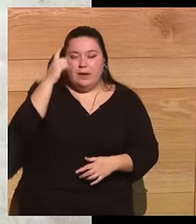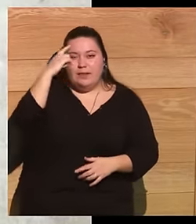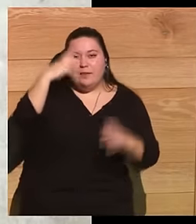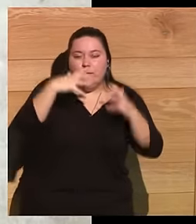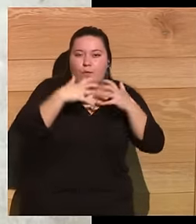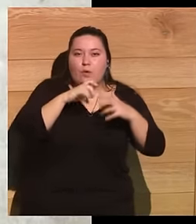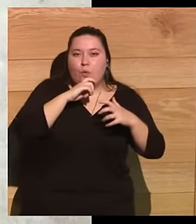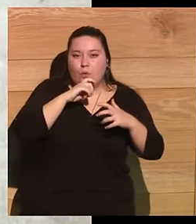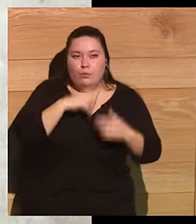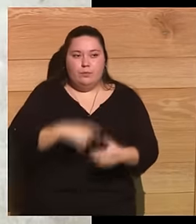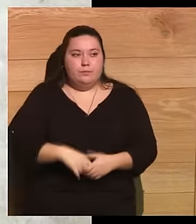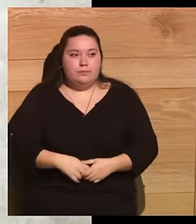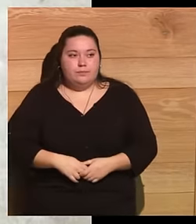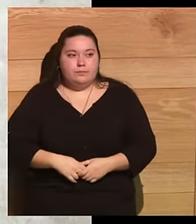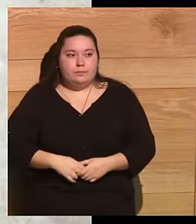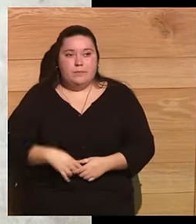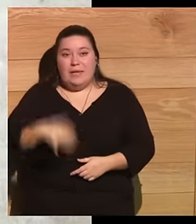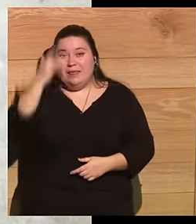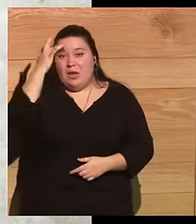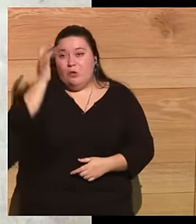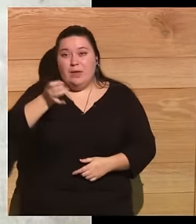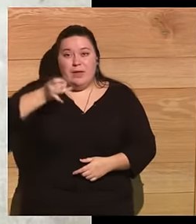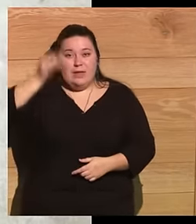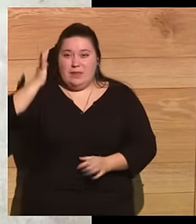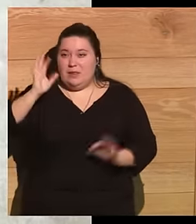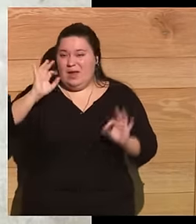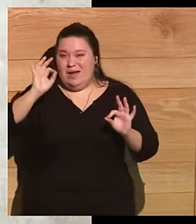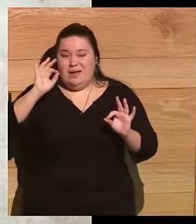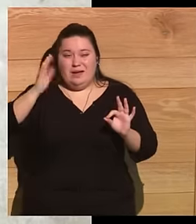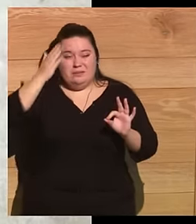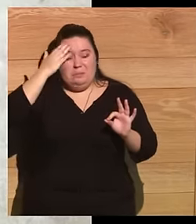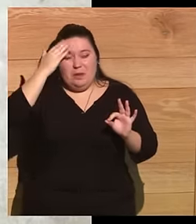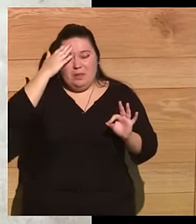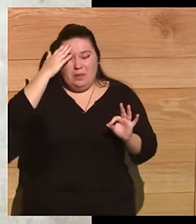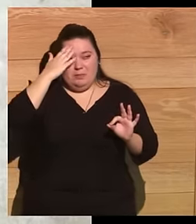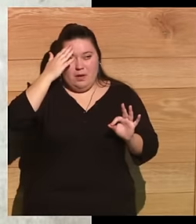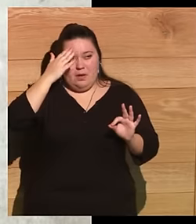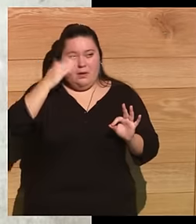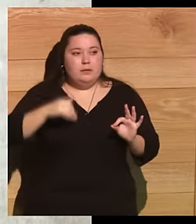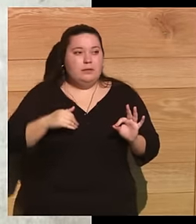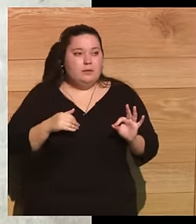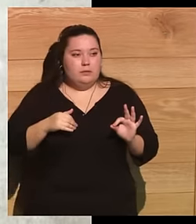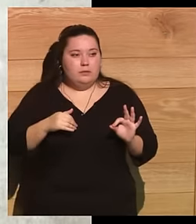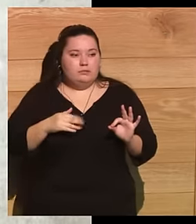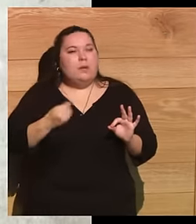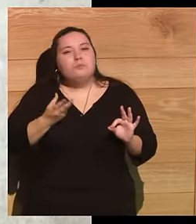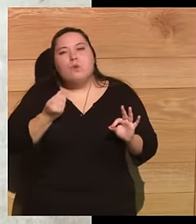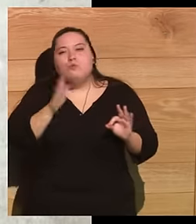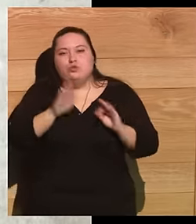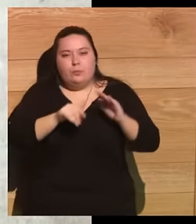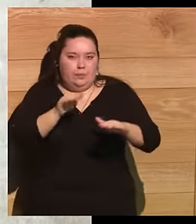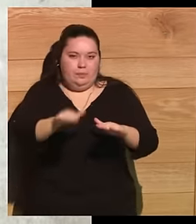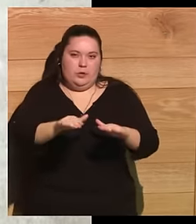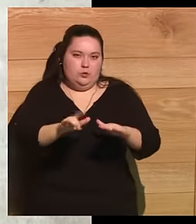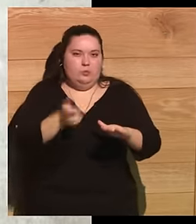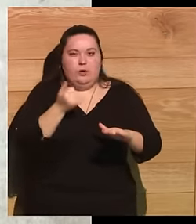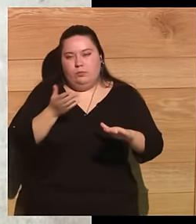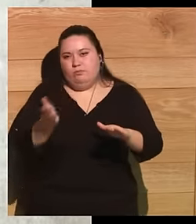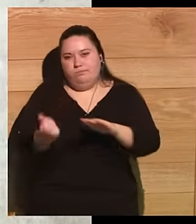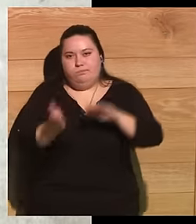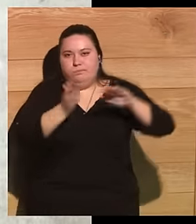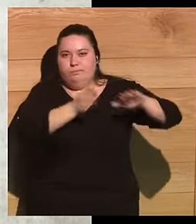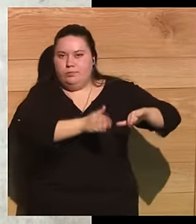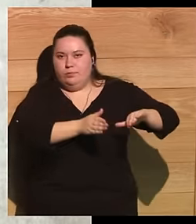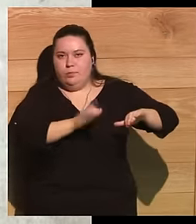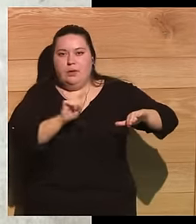Una de las primeras ideas del cerebro, y nos vamos a saltar algunos pasos porque por supuesto hay muchos planteamientos, uno de